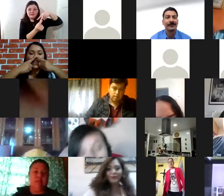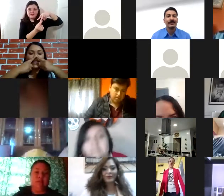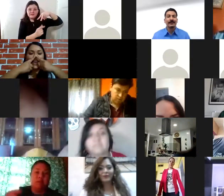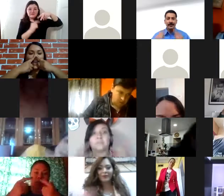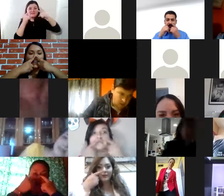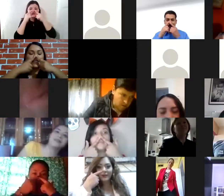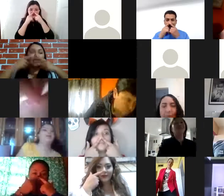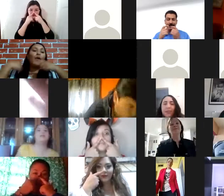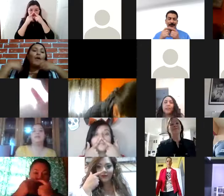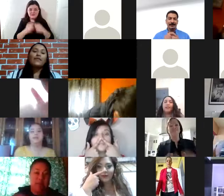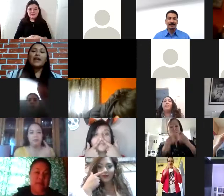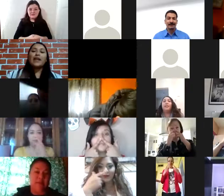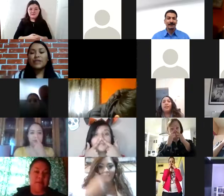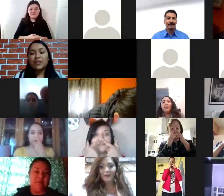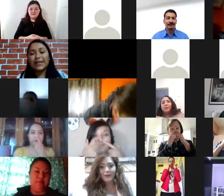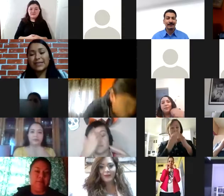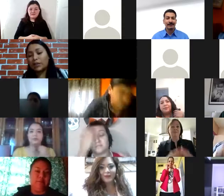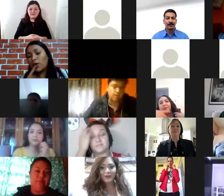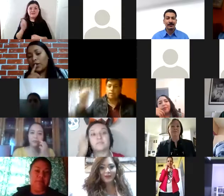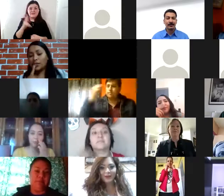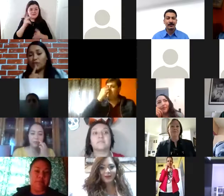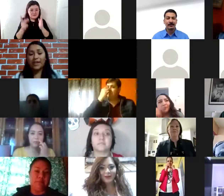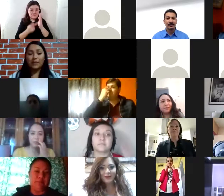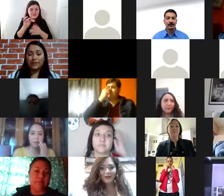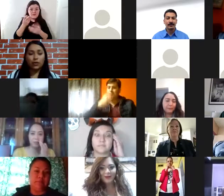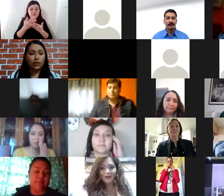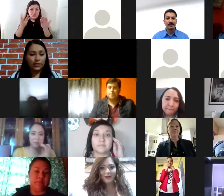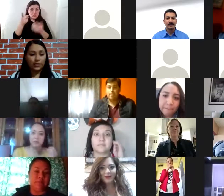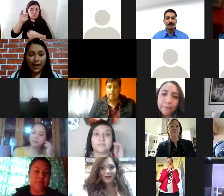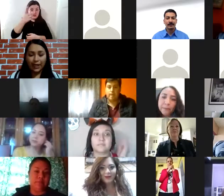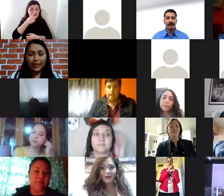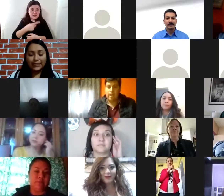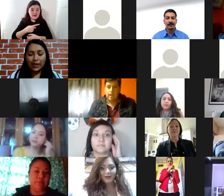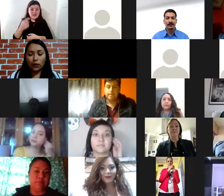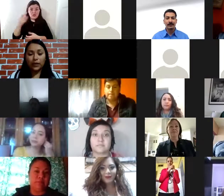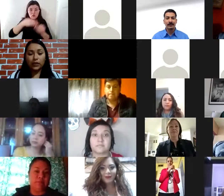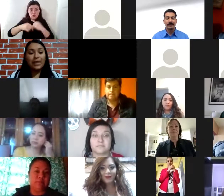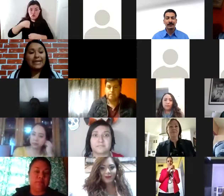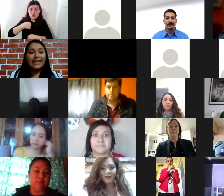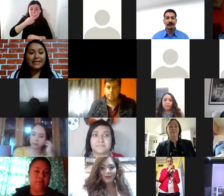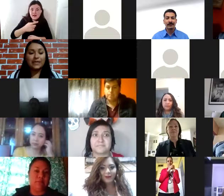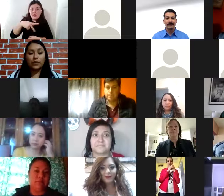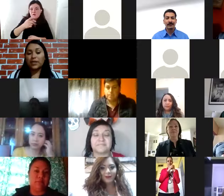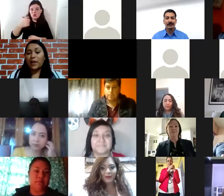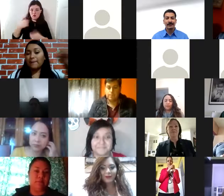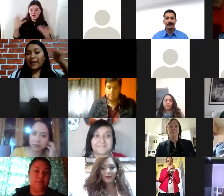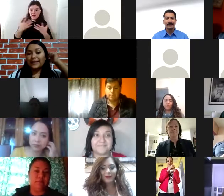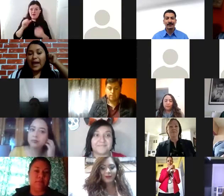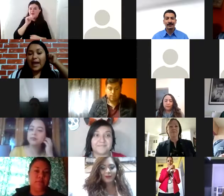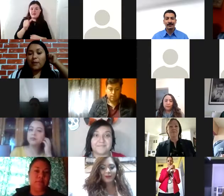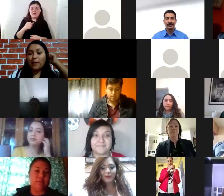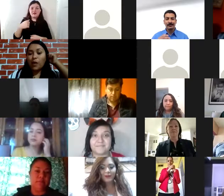la nariz. Muy bien, ahora ustedes van a hacer todo lo que yo diga, más no lo que yo haga, ¿de acuerdo? Y decimos,